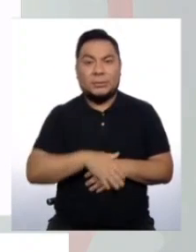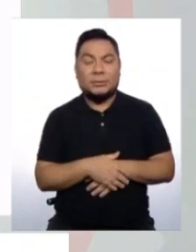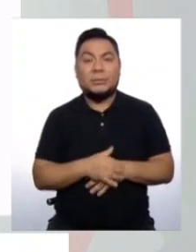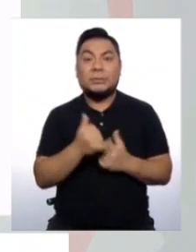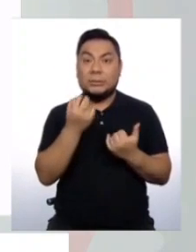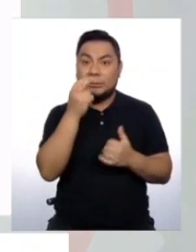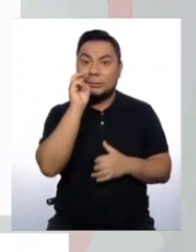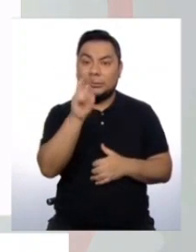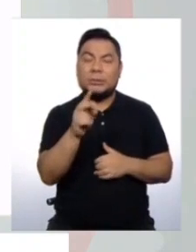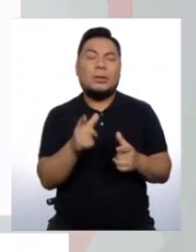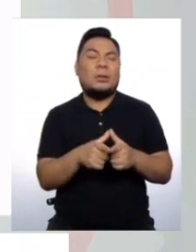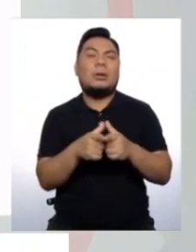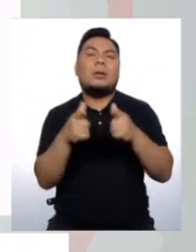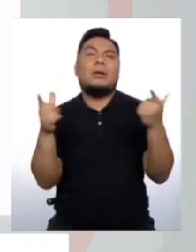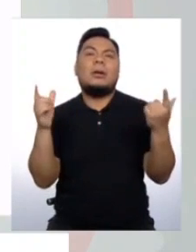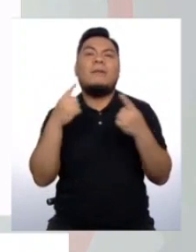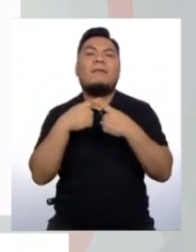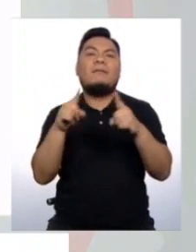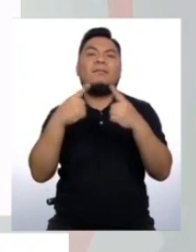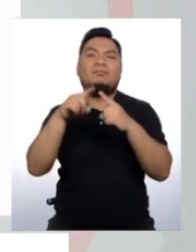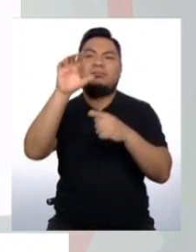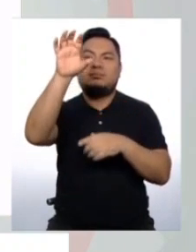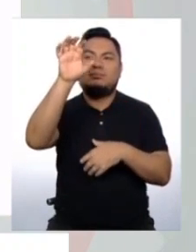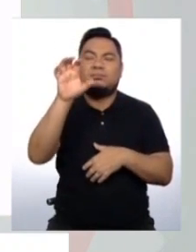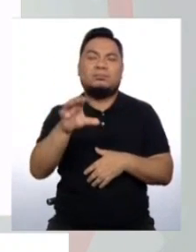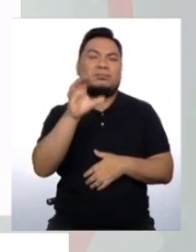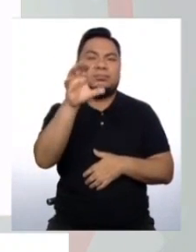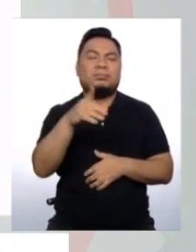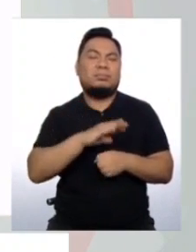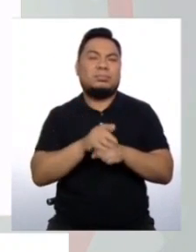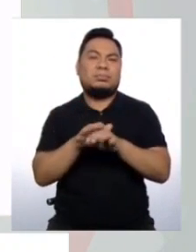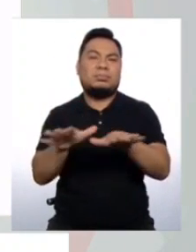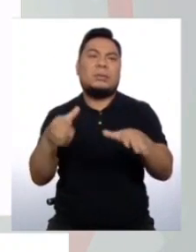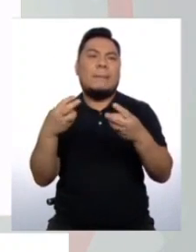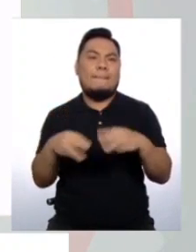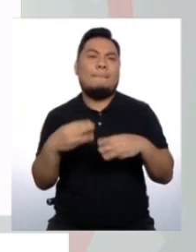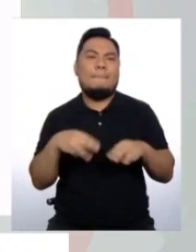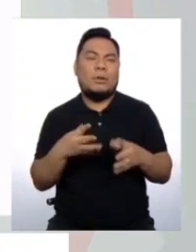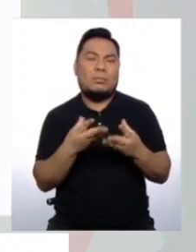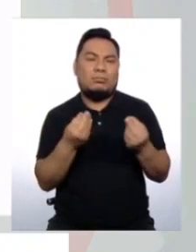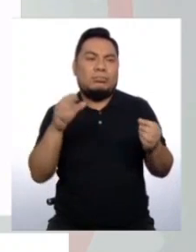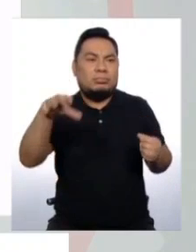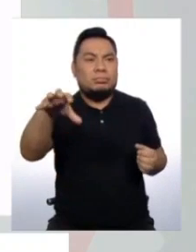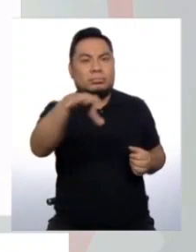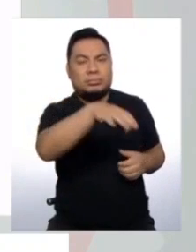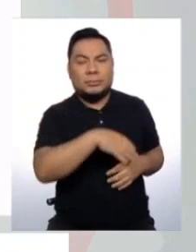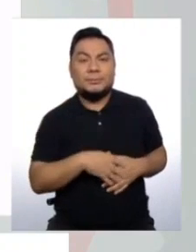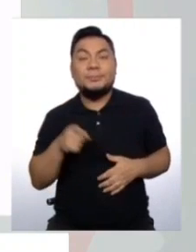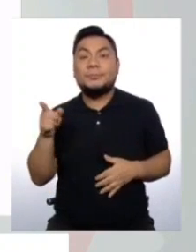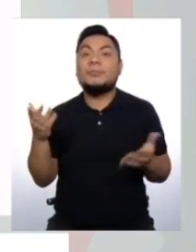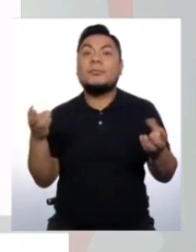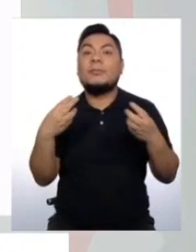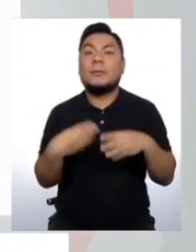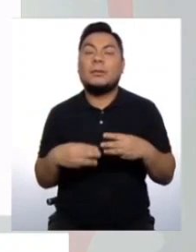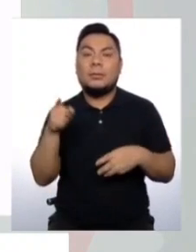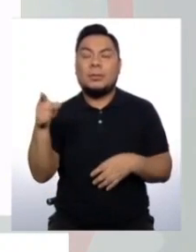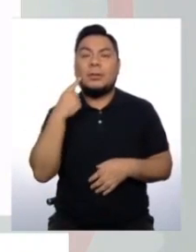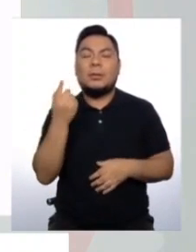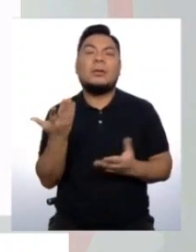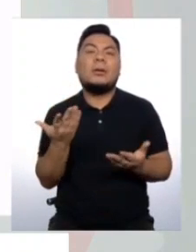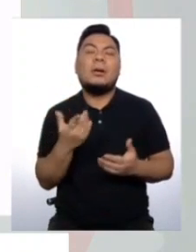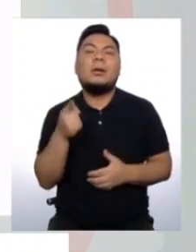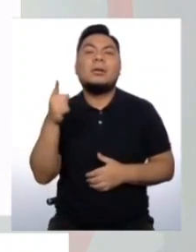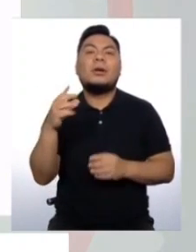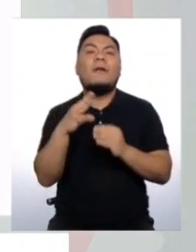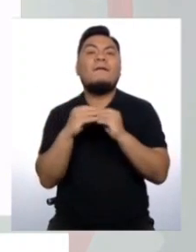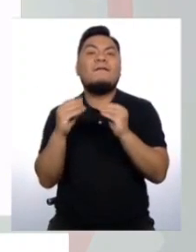una enorme diversidad de nivel de contagio en mercados. Tenemos desde el mercado modelo